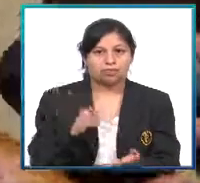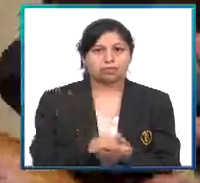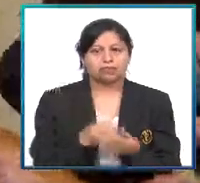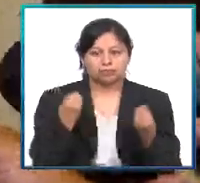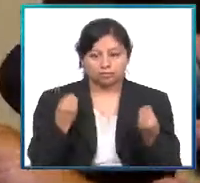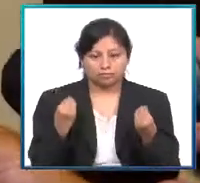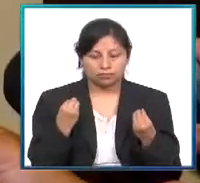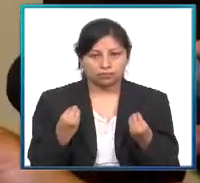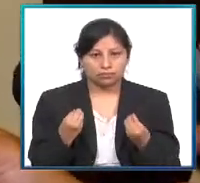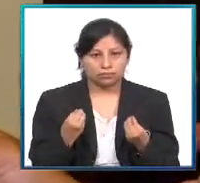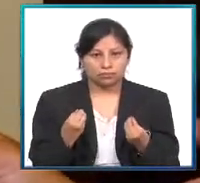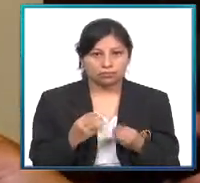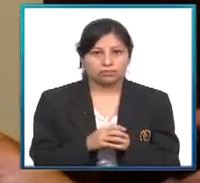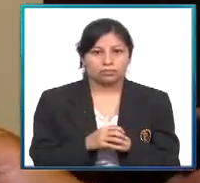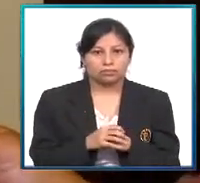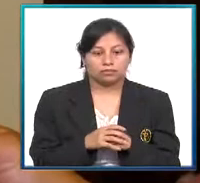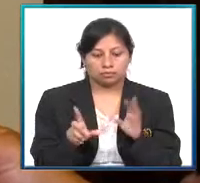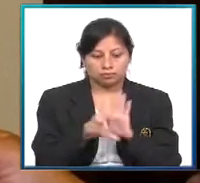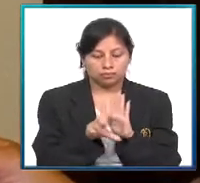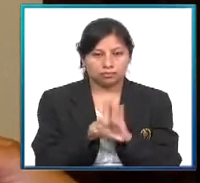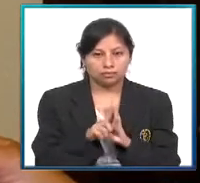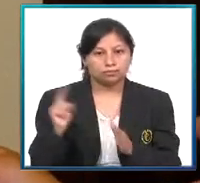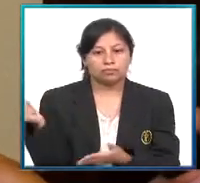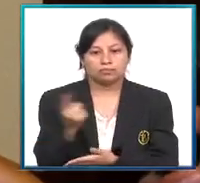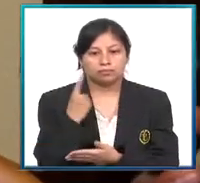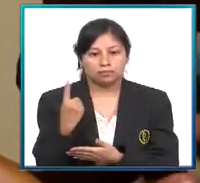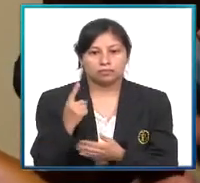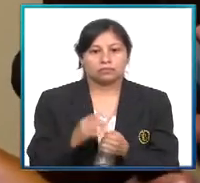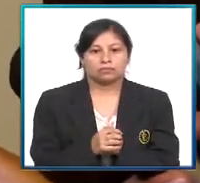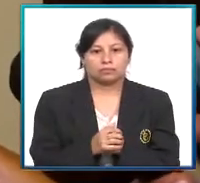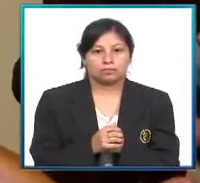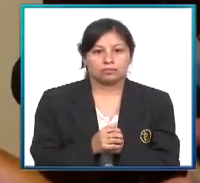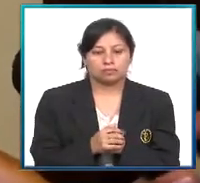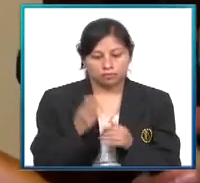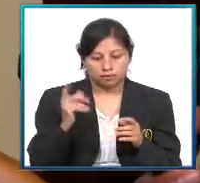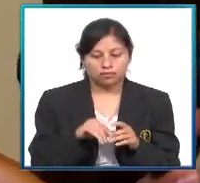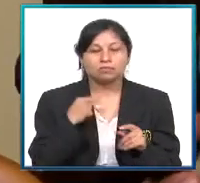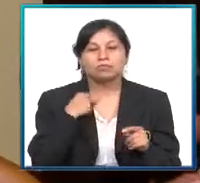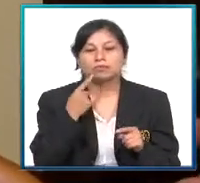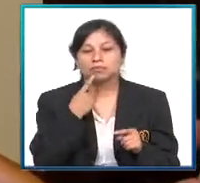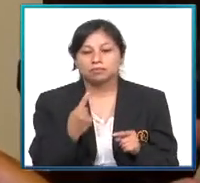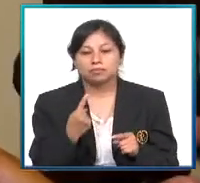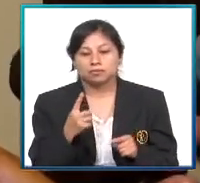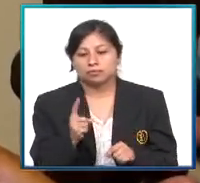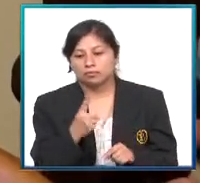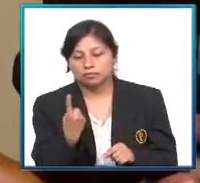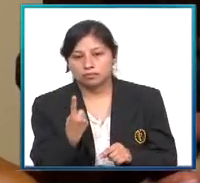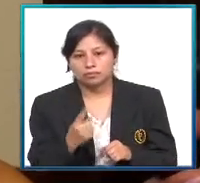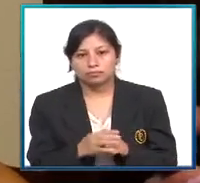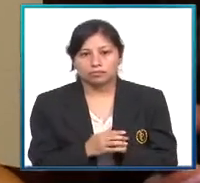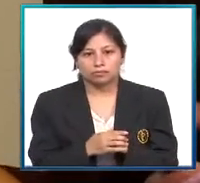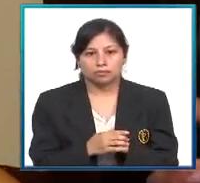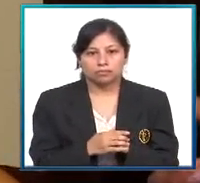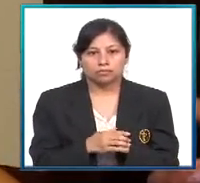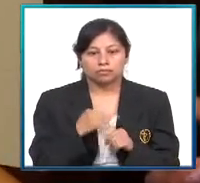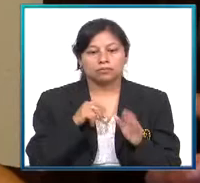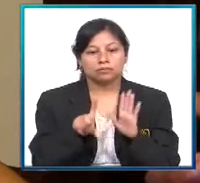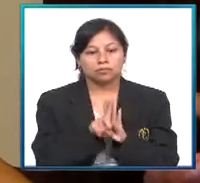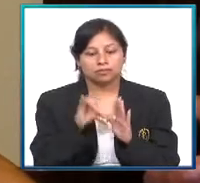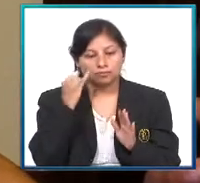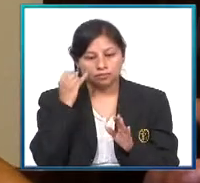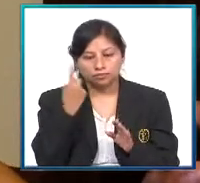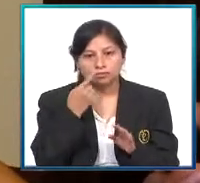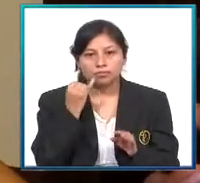Tenemos varias leyes importantes. Entre ellas pues está la de ley de